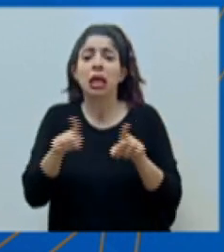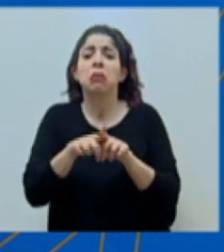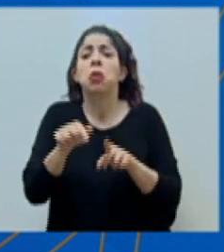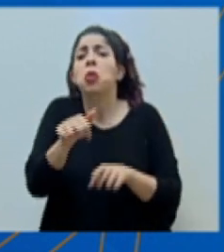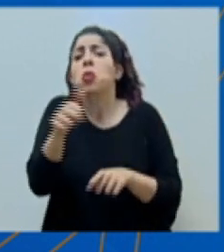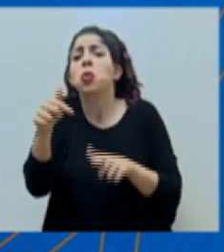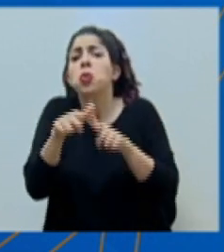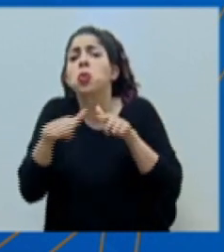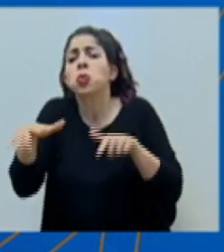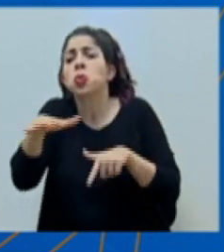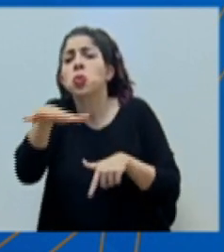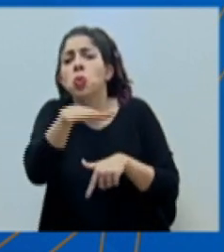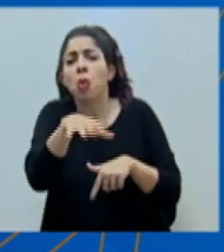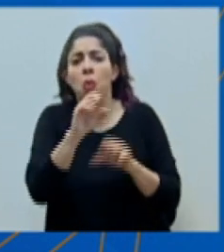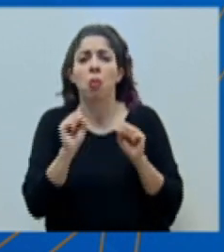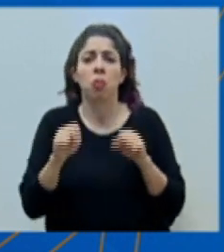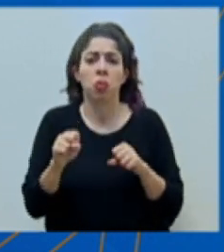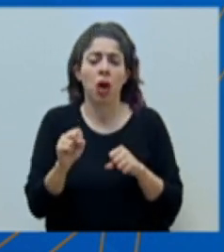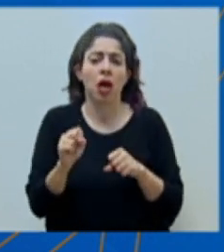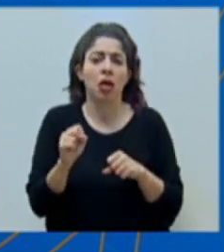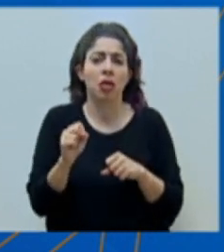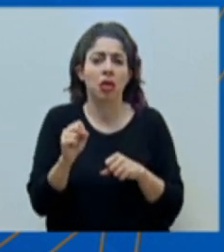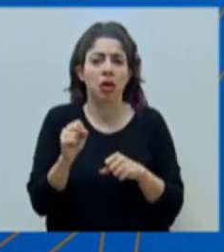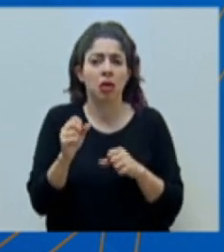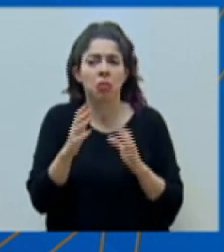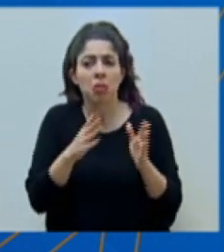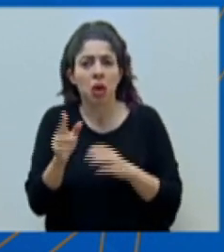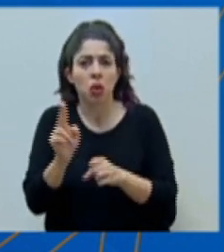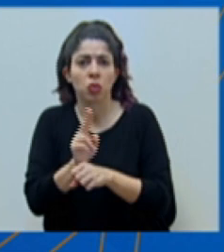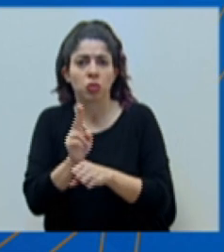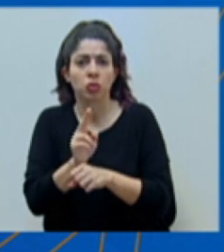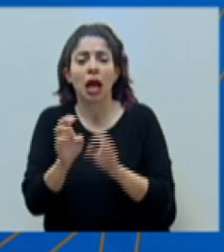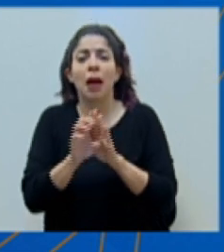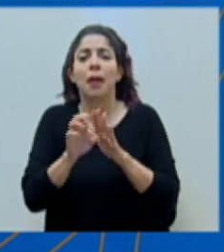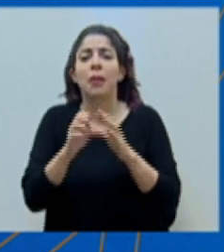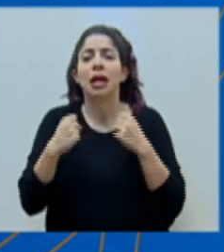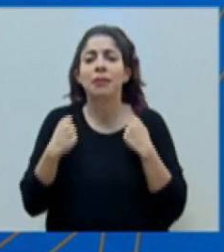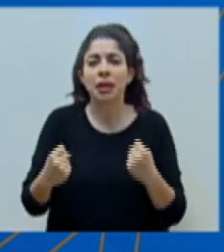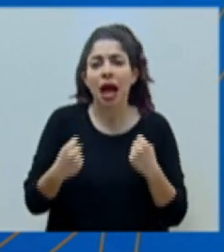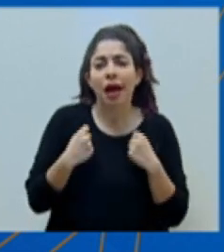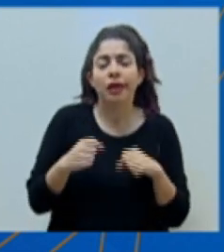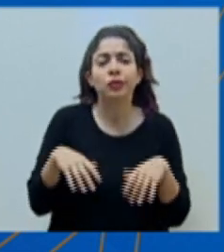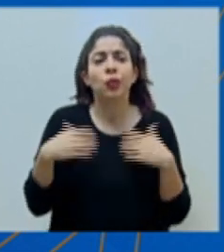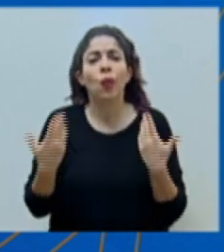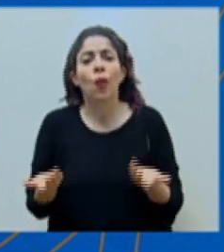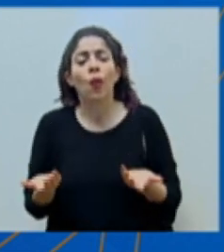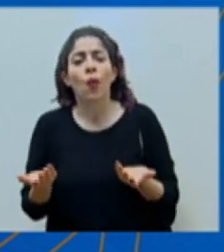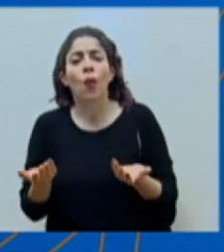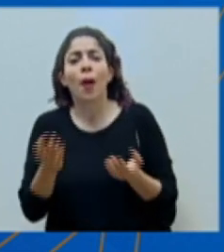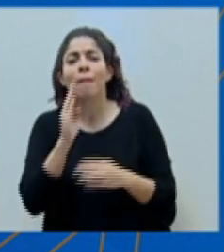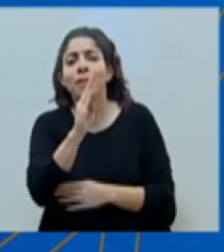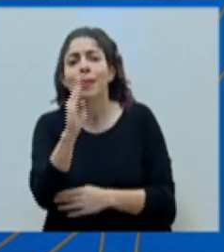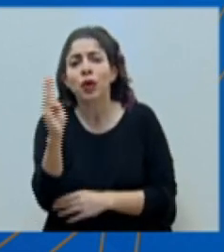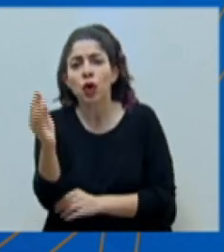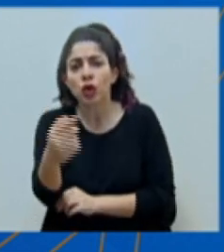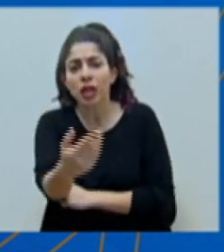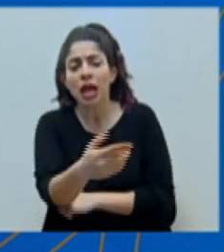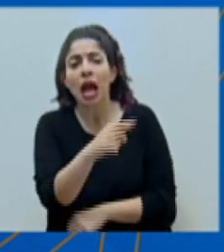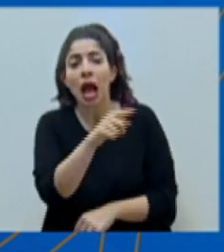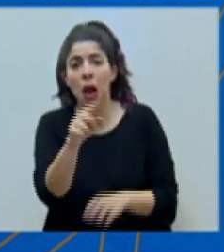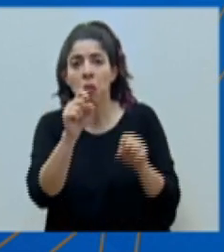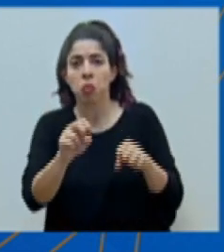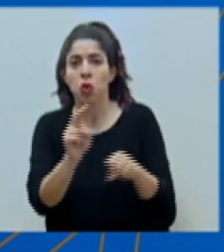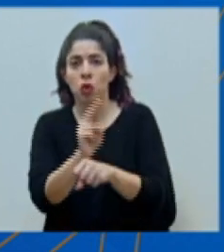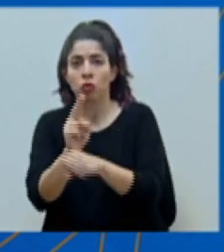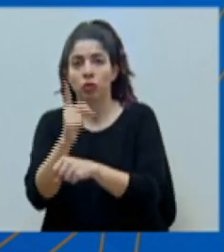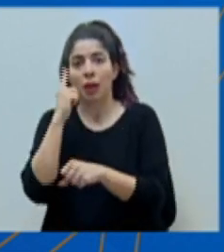espacios o debemos valorar otros espacios que tenemos en los centros educativos como gimnasios, como bibliotecas escolares para